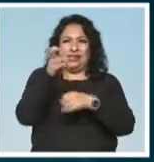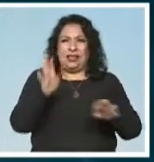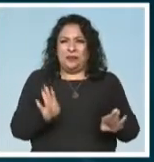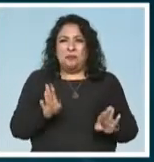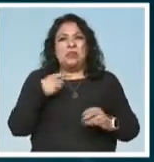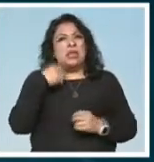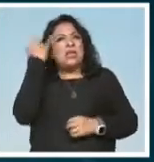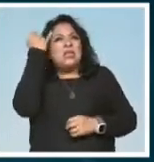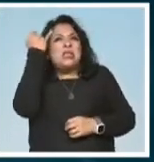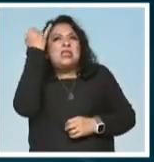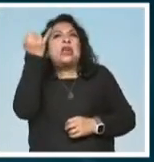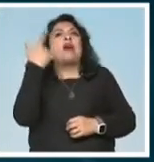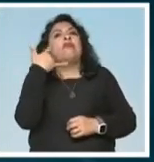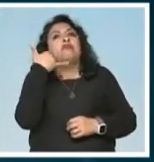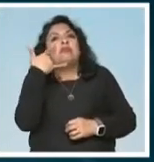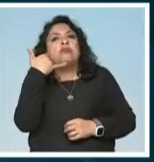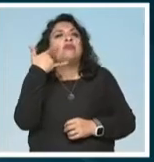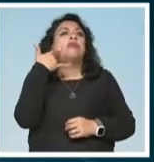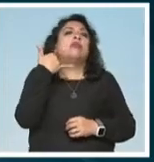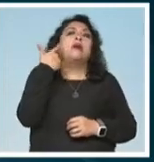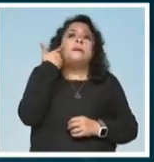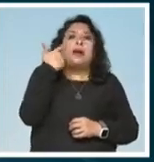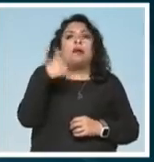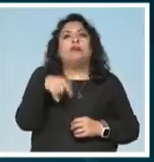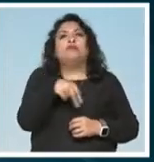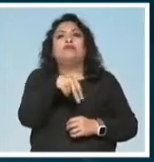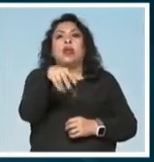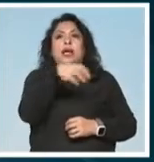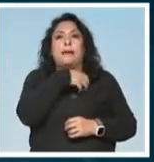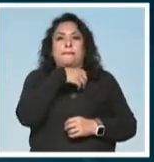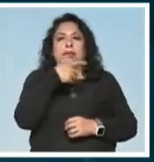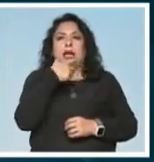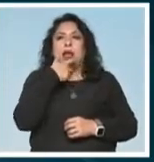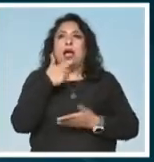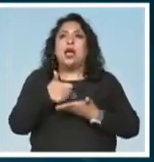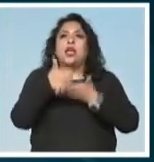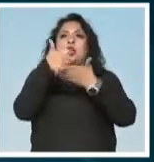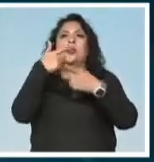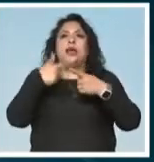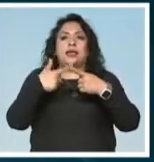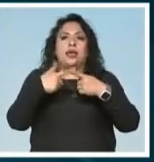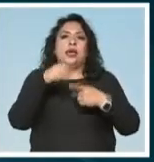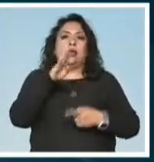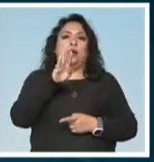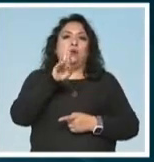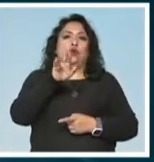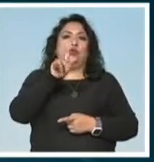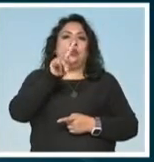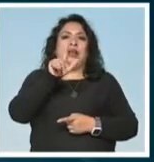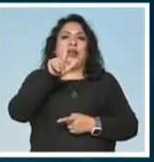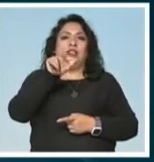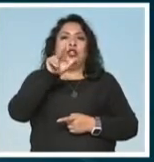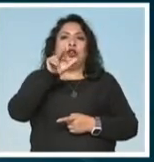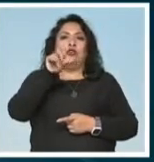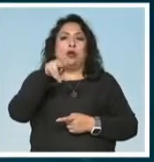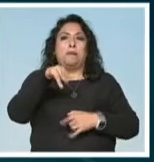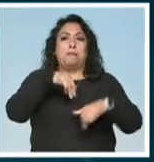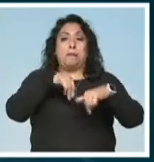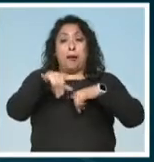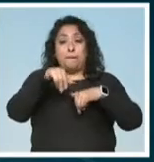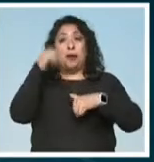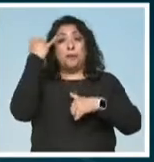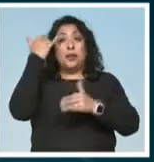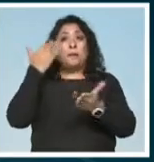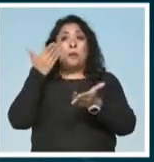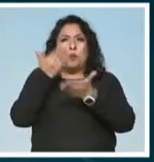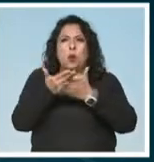han ideado un recorrido de exploración por la capital británica con ayuda del Brutalist London Map. Esta iniciativa, además